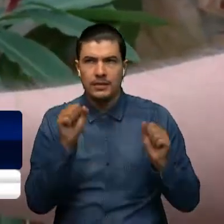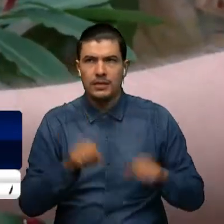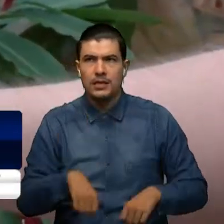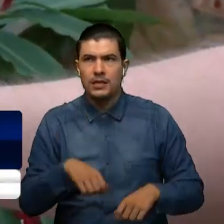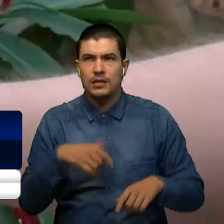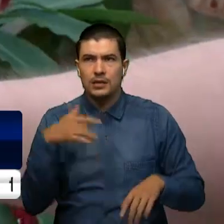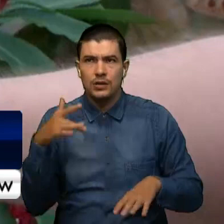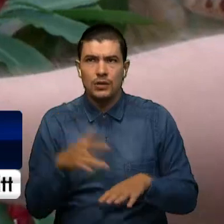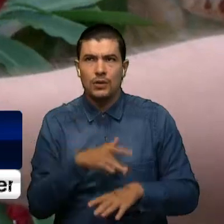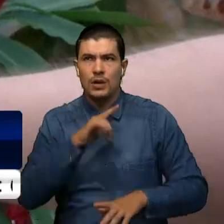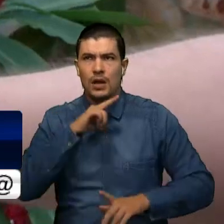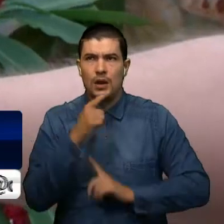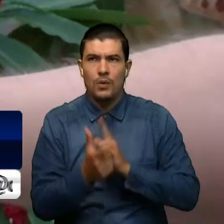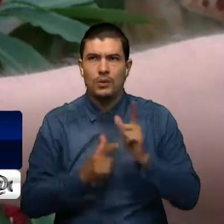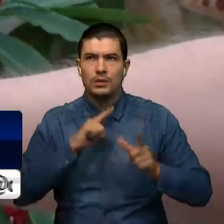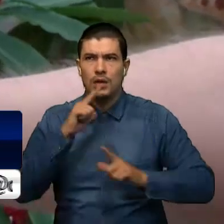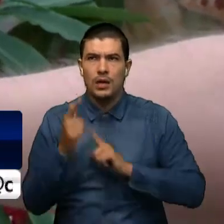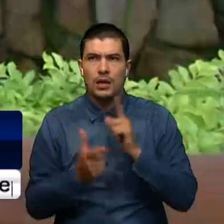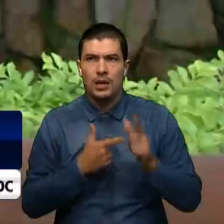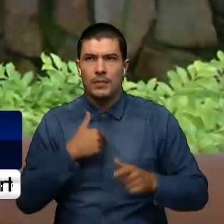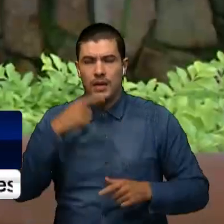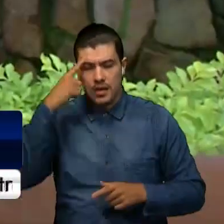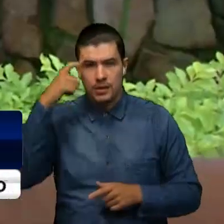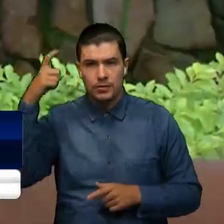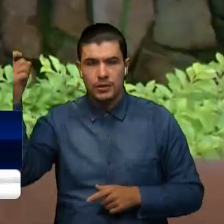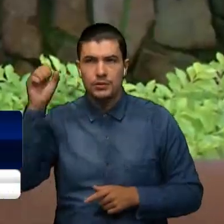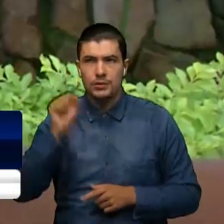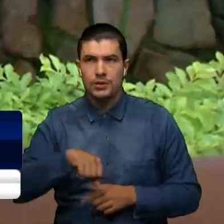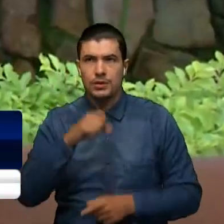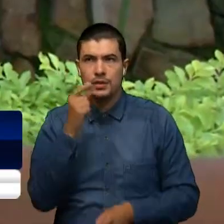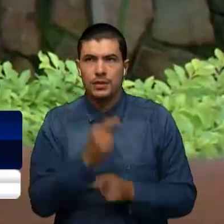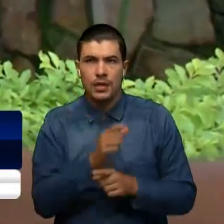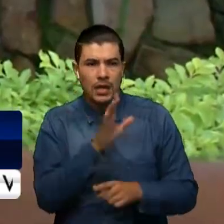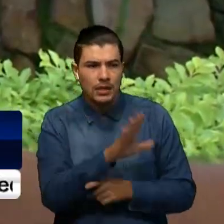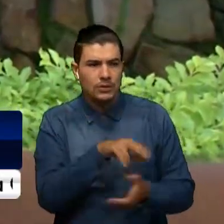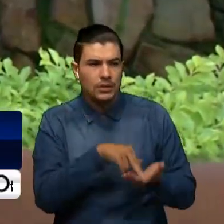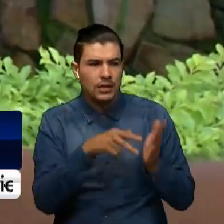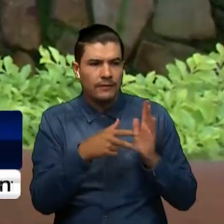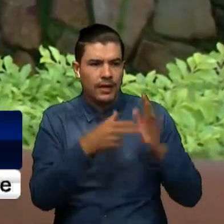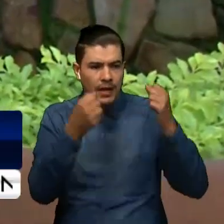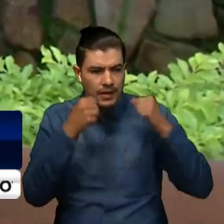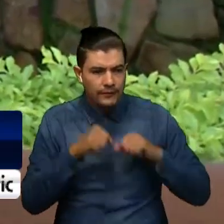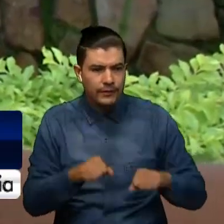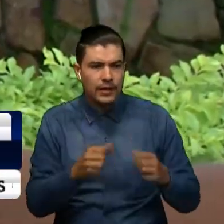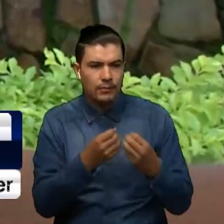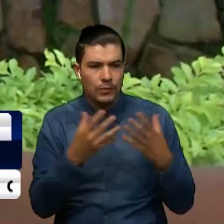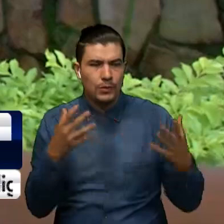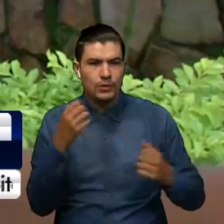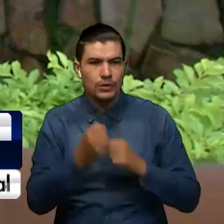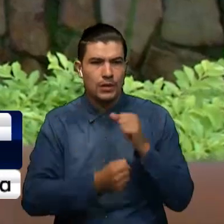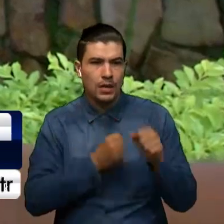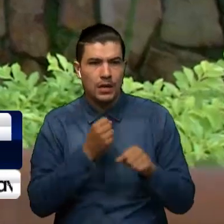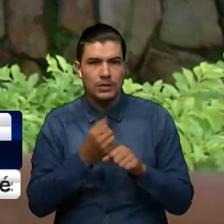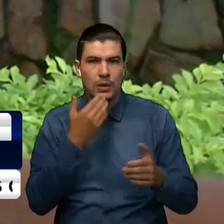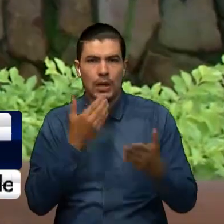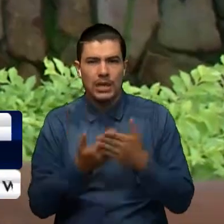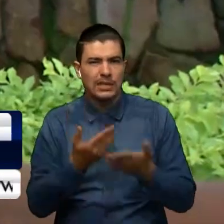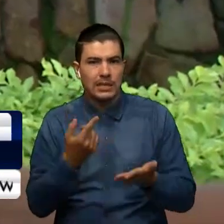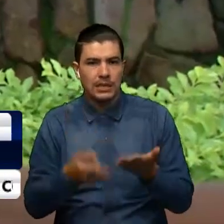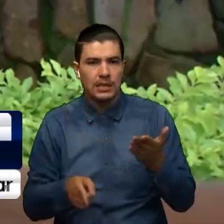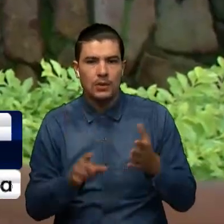uno toca luchar por sus sueños y este es el esfuerzo de tantos años gracias a la unión